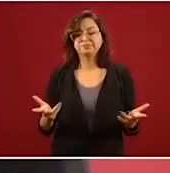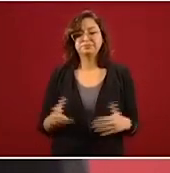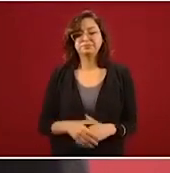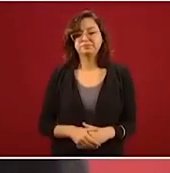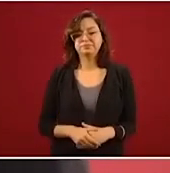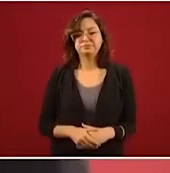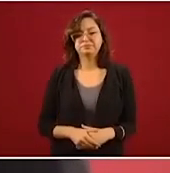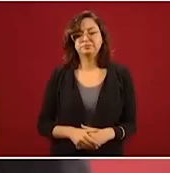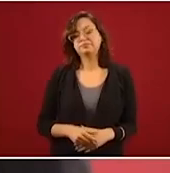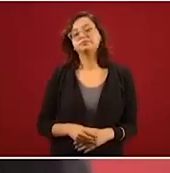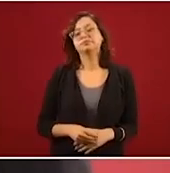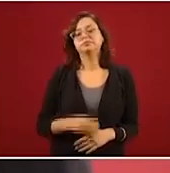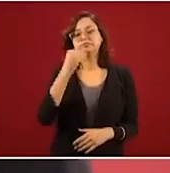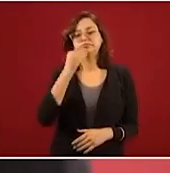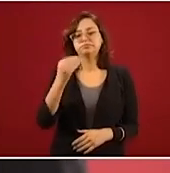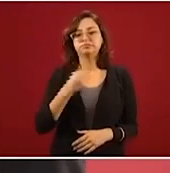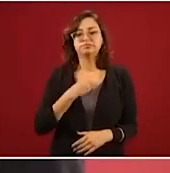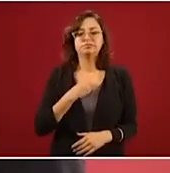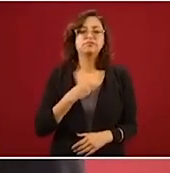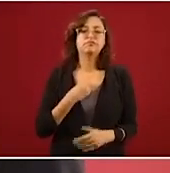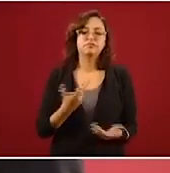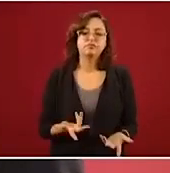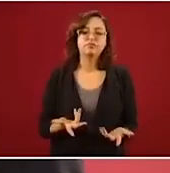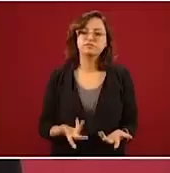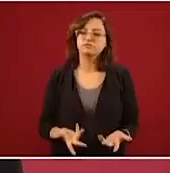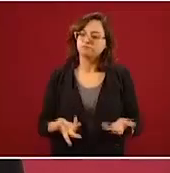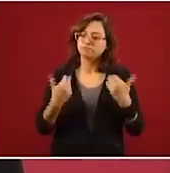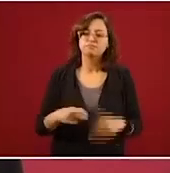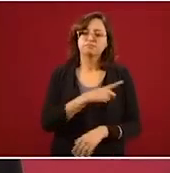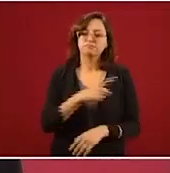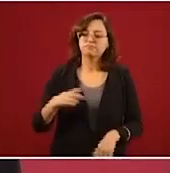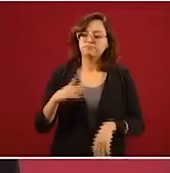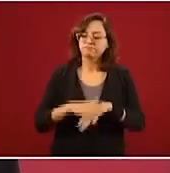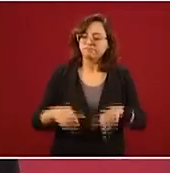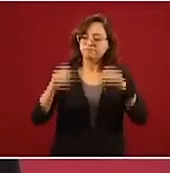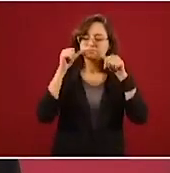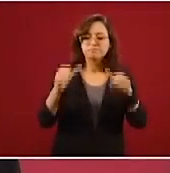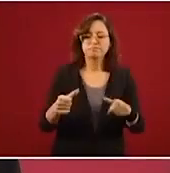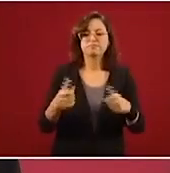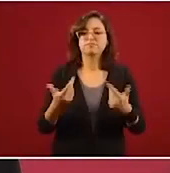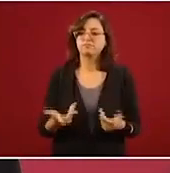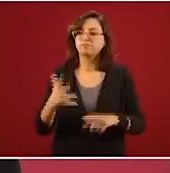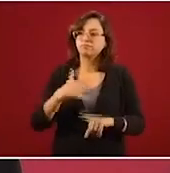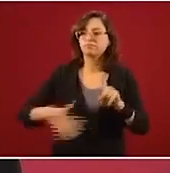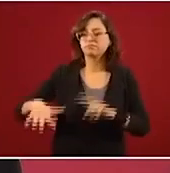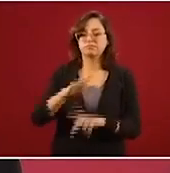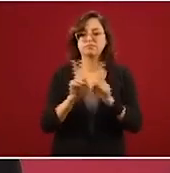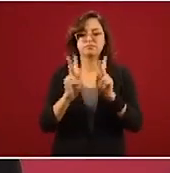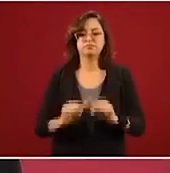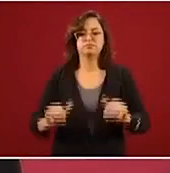que nos lleva a aplicarnos cada vez más para garantizar la paz y la tranquilidad en el